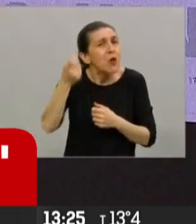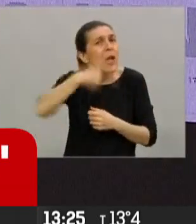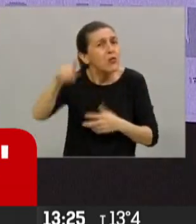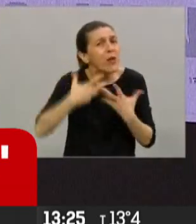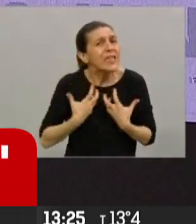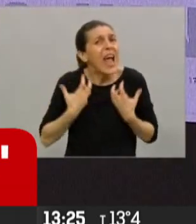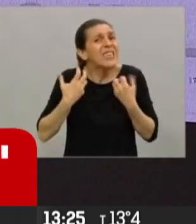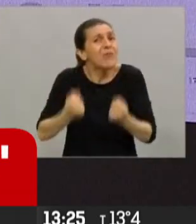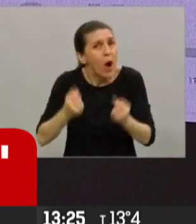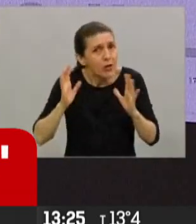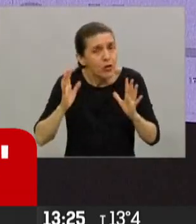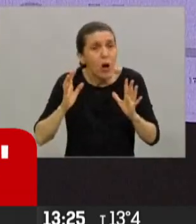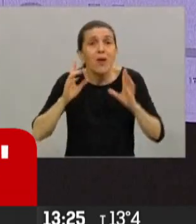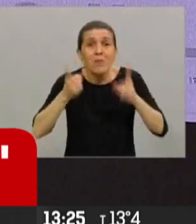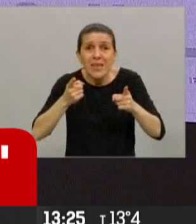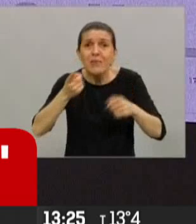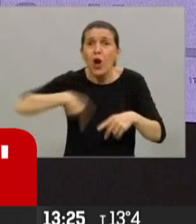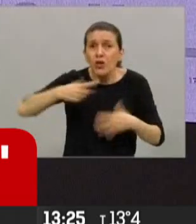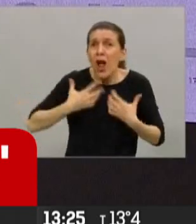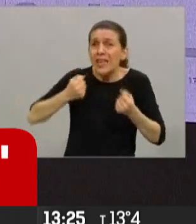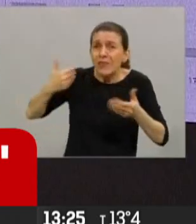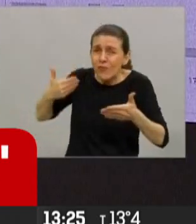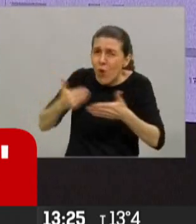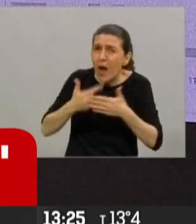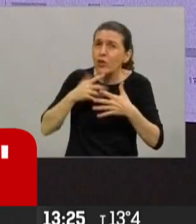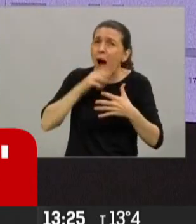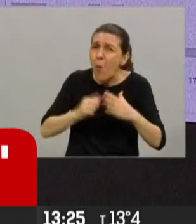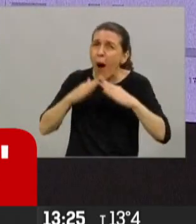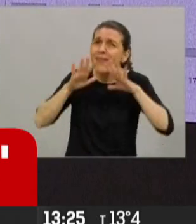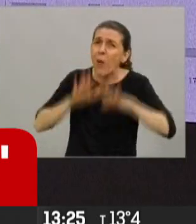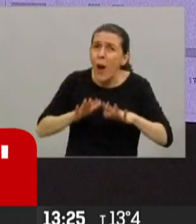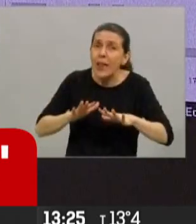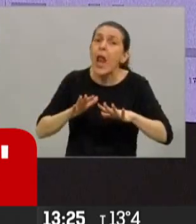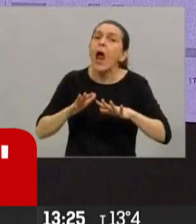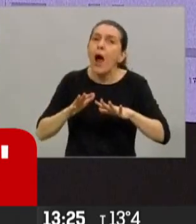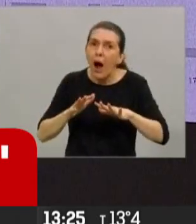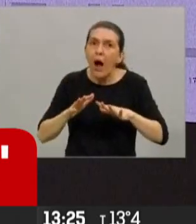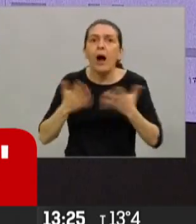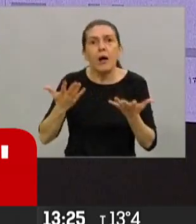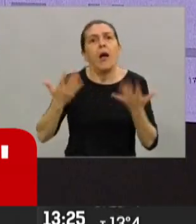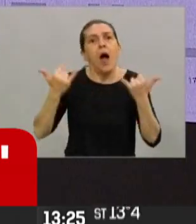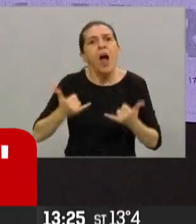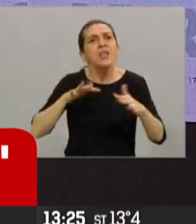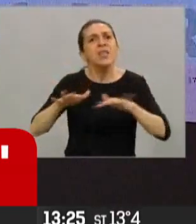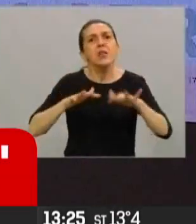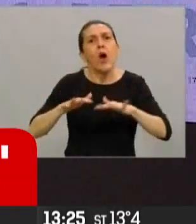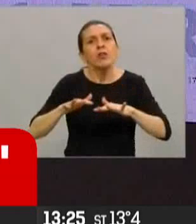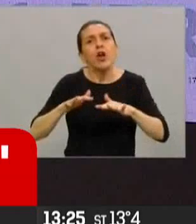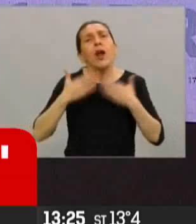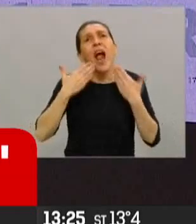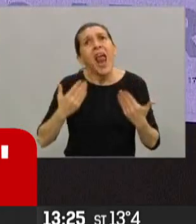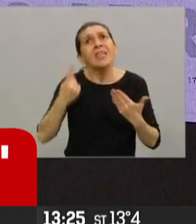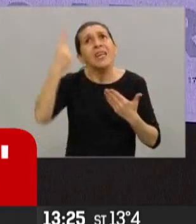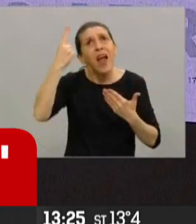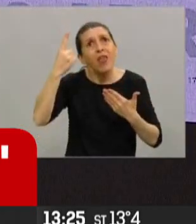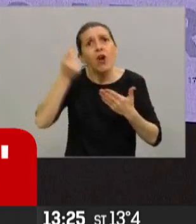hicimos. Todo esto que hicimos nos permite mostrarnos entre los países, gracias a Dios,